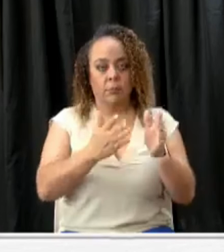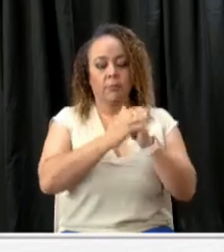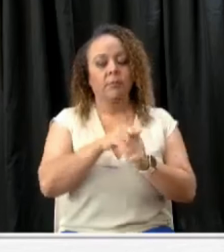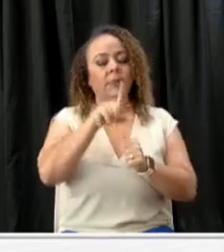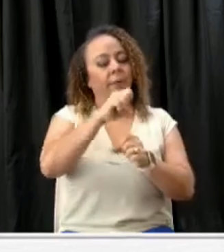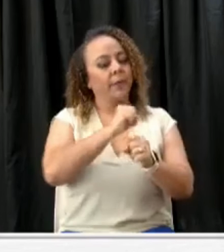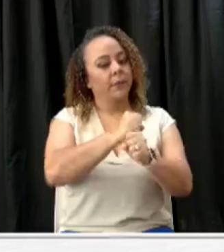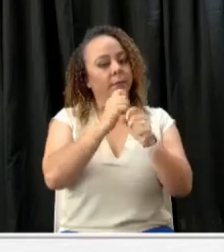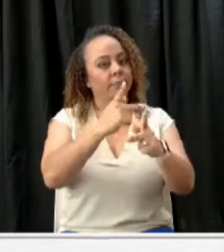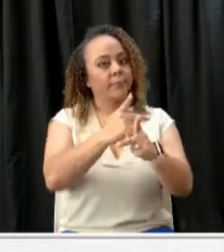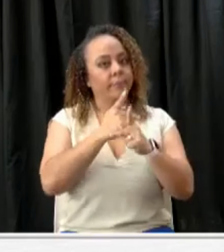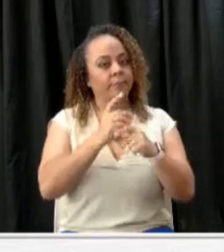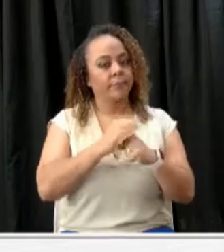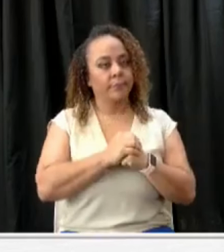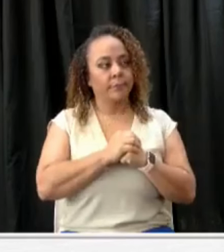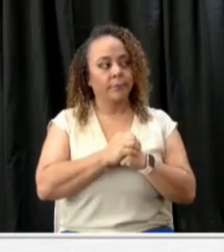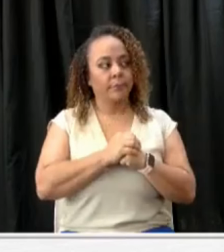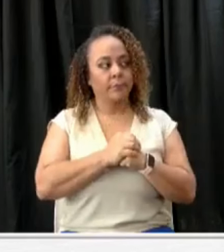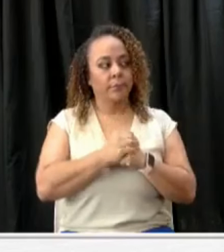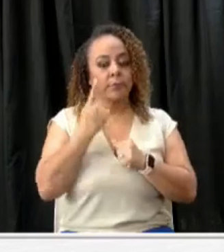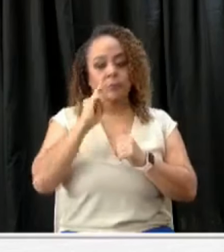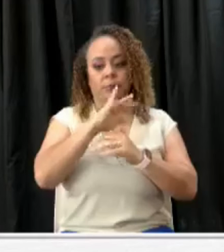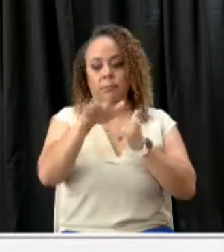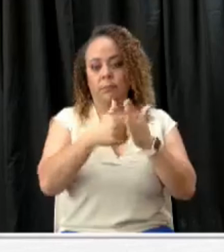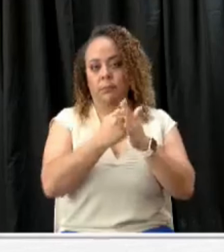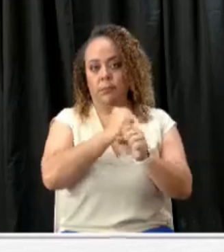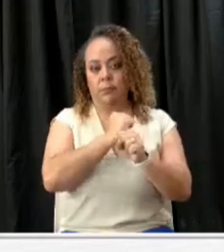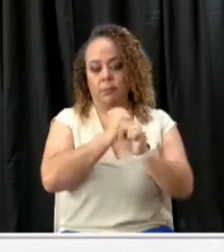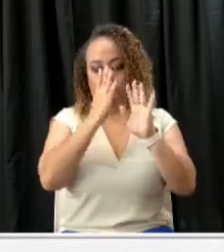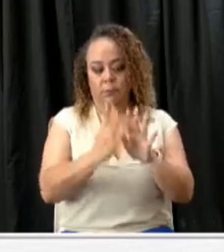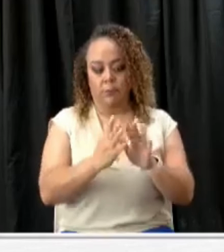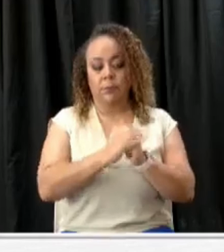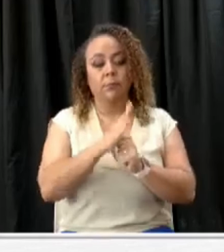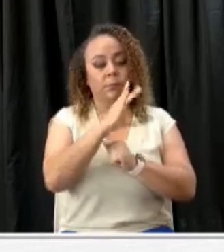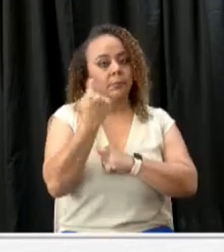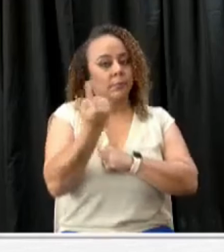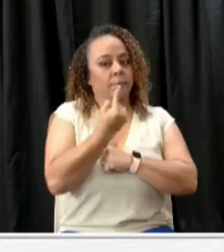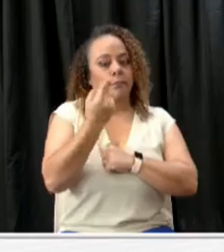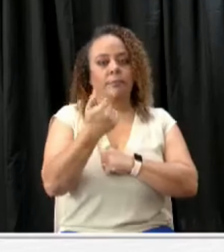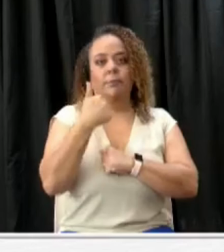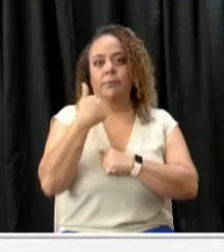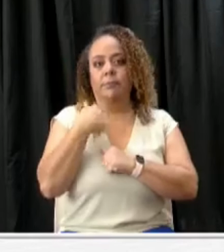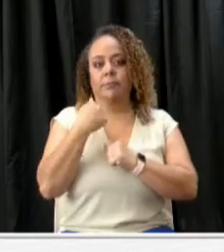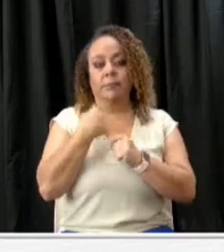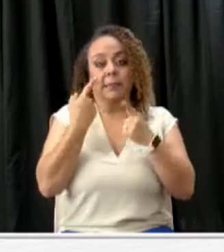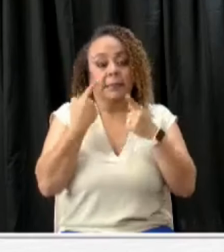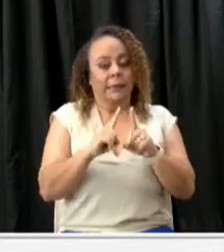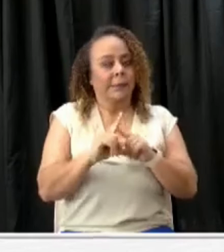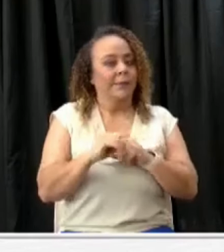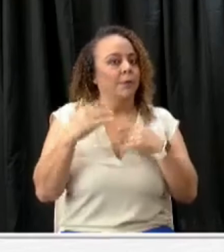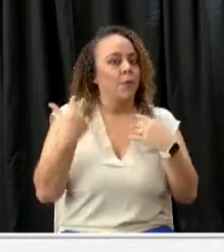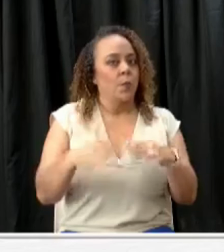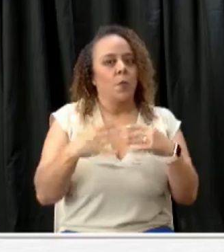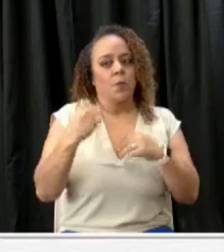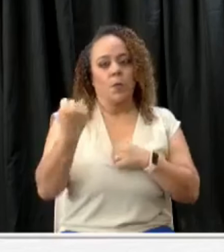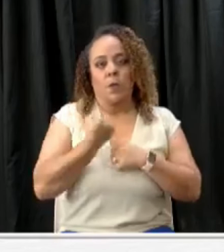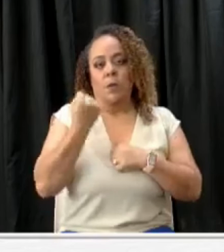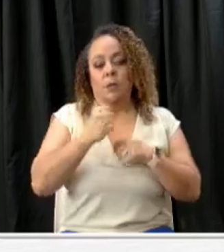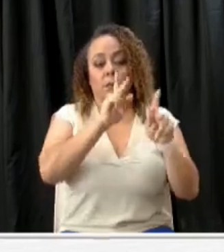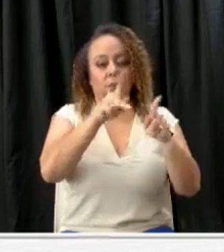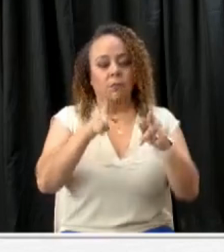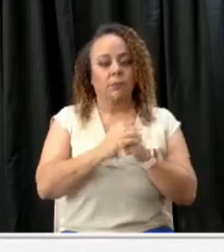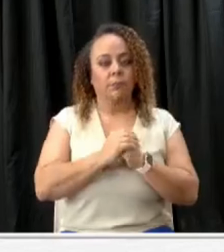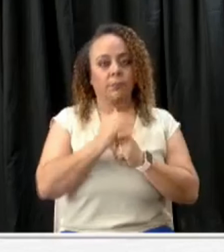que garantizar la protección a todos los trabajadores. Y siempre vamos a tener casos extremos. Siempre vamos a tener personas que